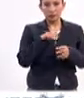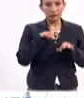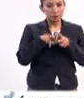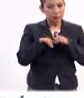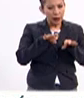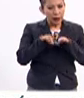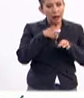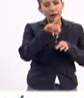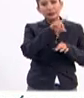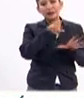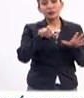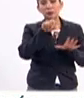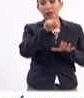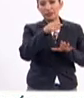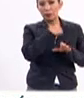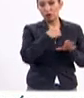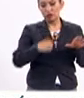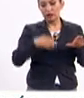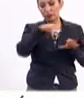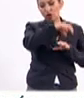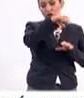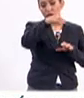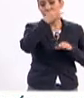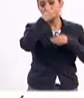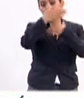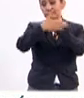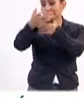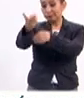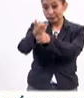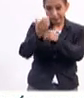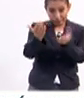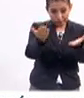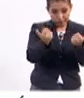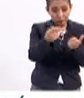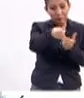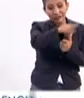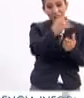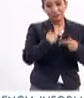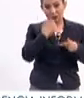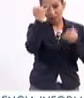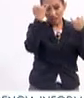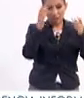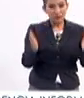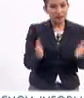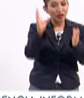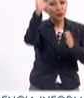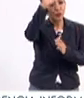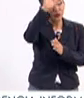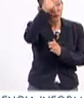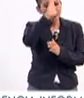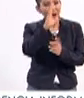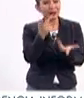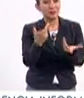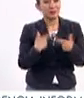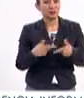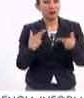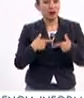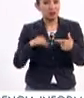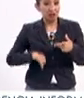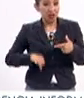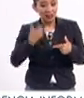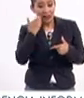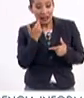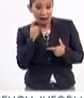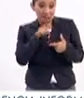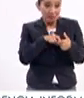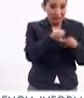inicialmente en 720 municipios, entonces las convocatorias están abiertas para que los creadores, promotores culturales y personas interesadas